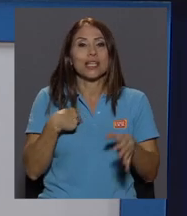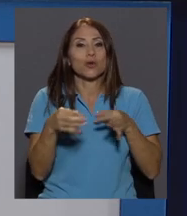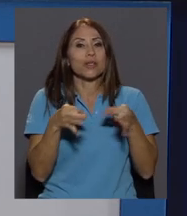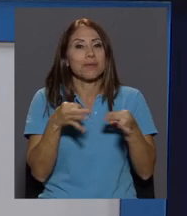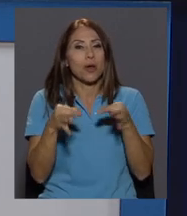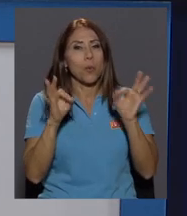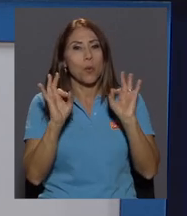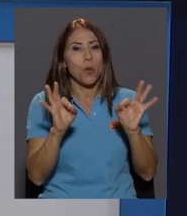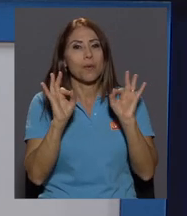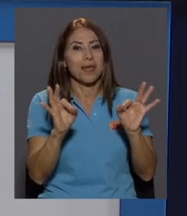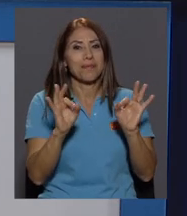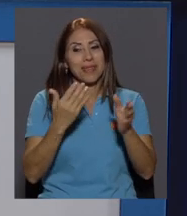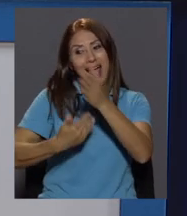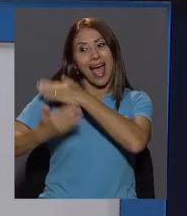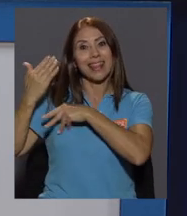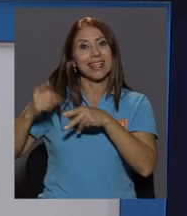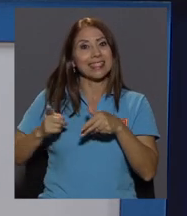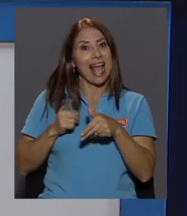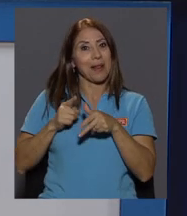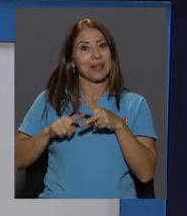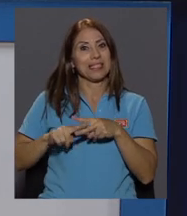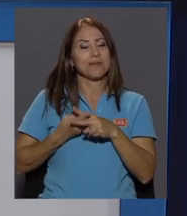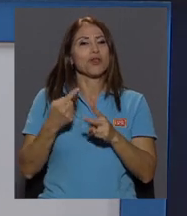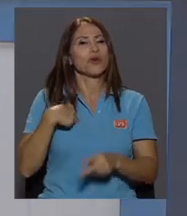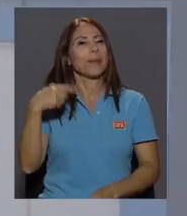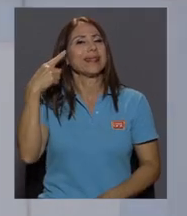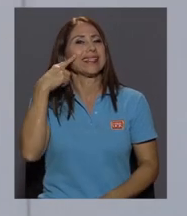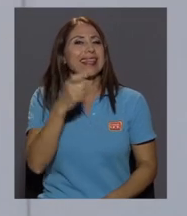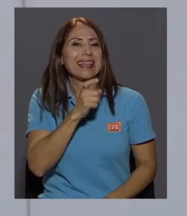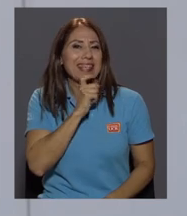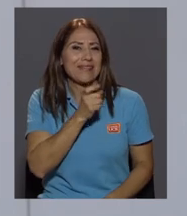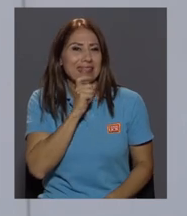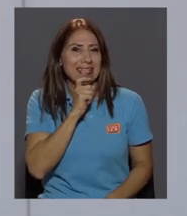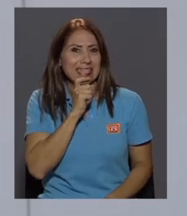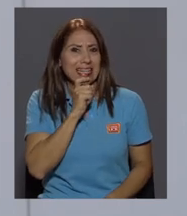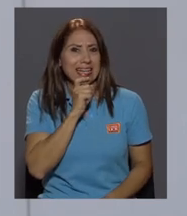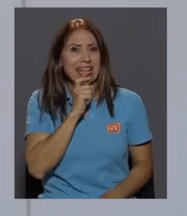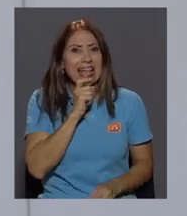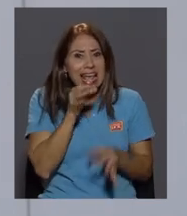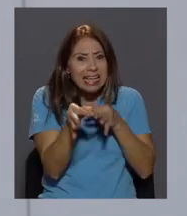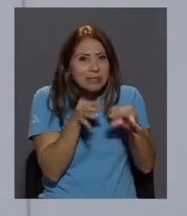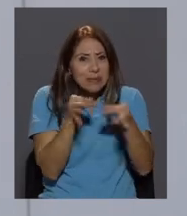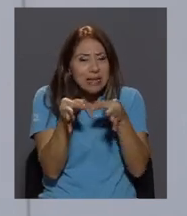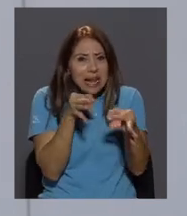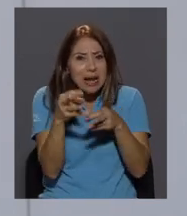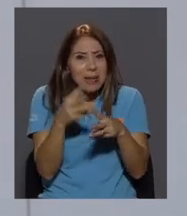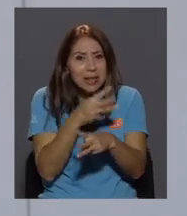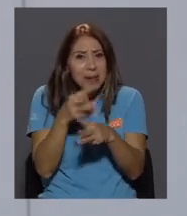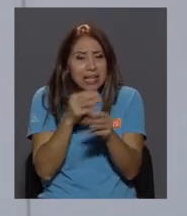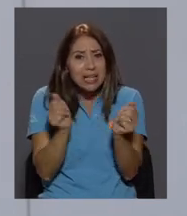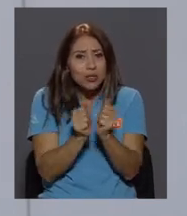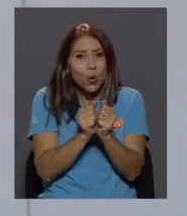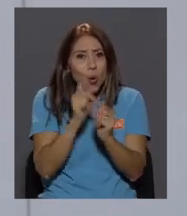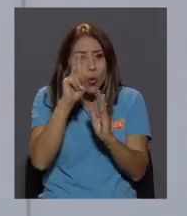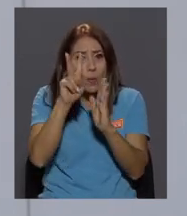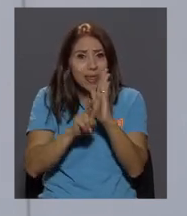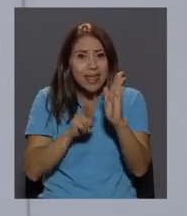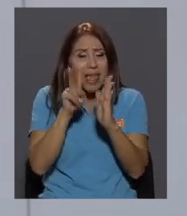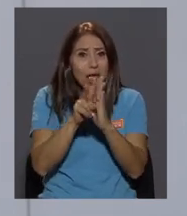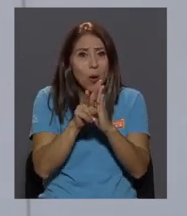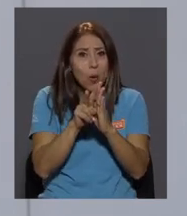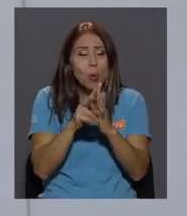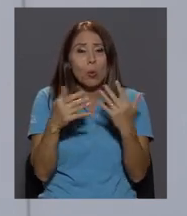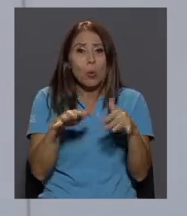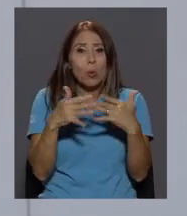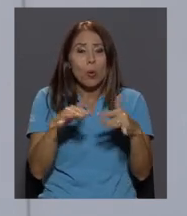yo inclusive al principio pensé que iba a ser muy difícil desde un vídeo poder hacerlos entender a los estudiantes pero más bien la respuesta